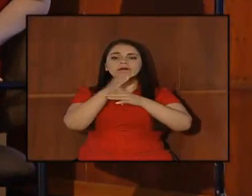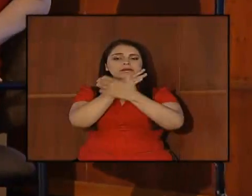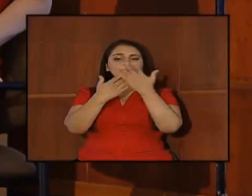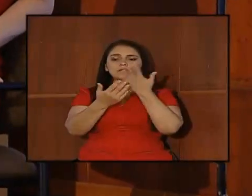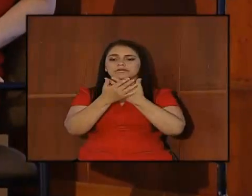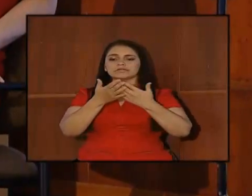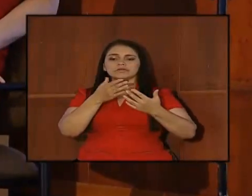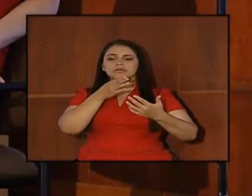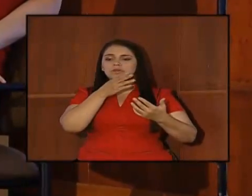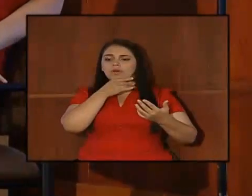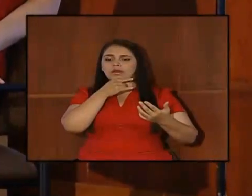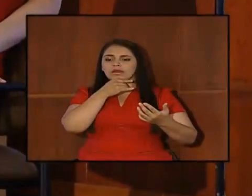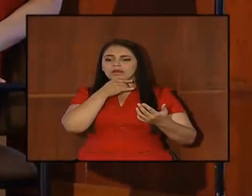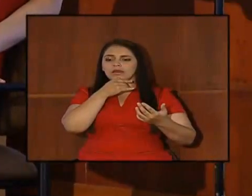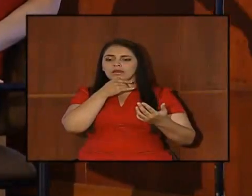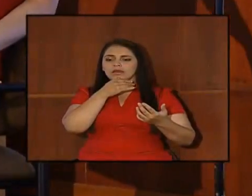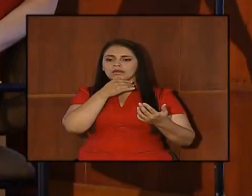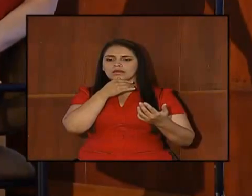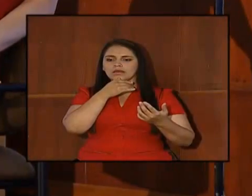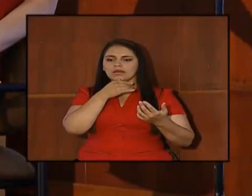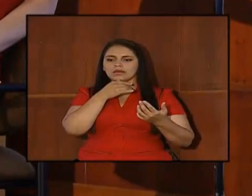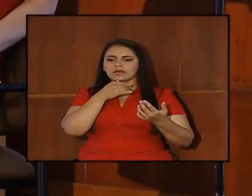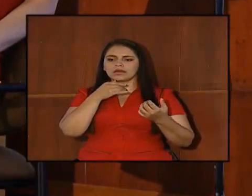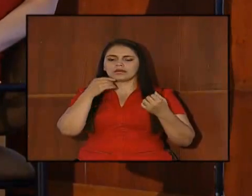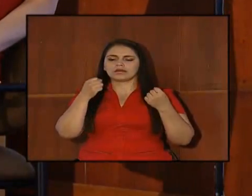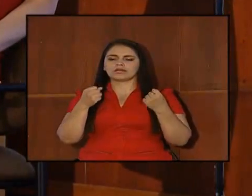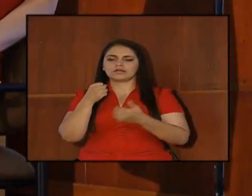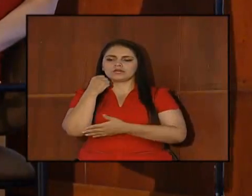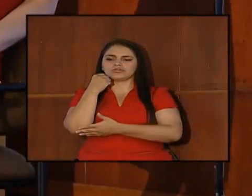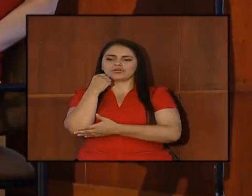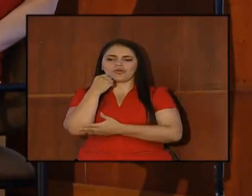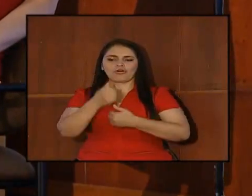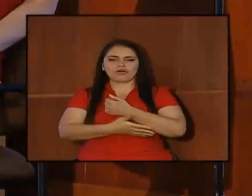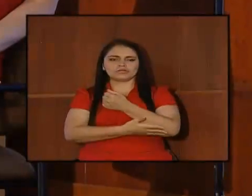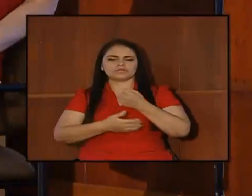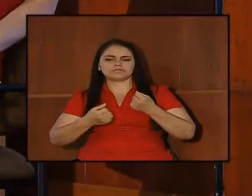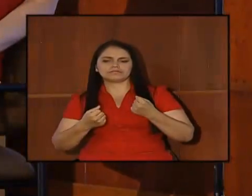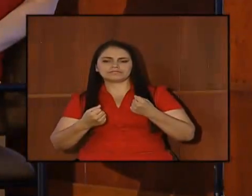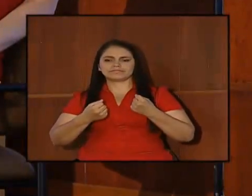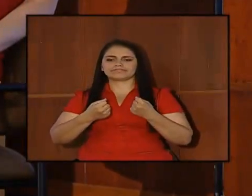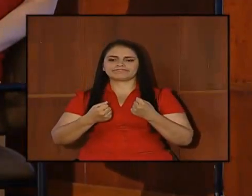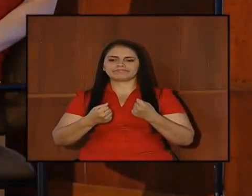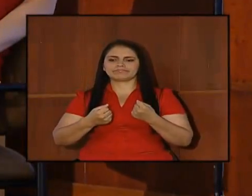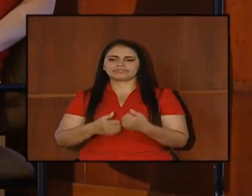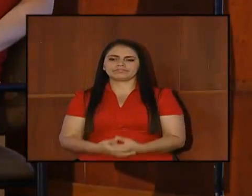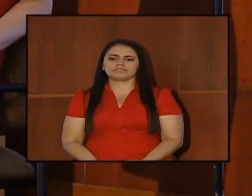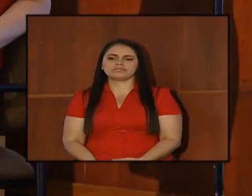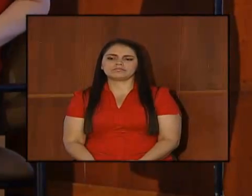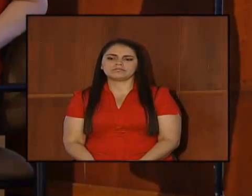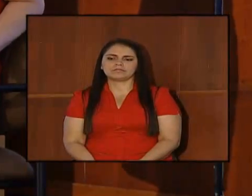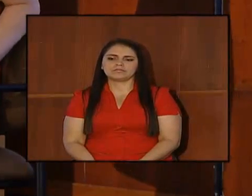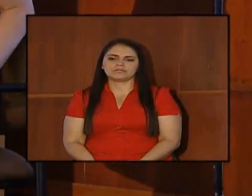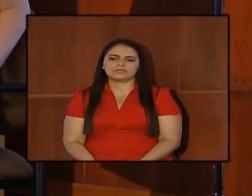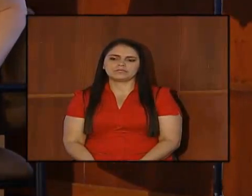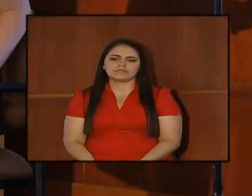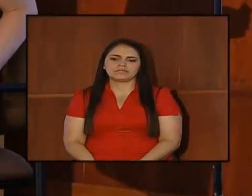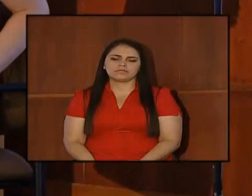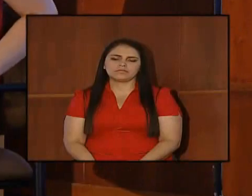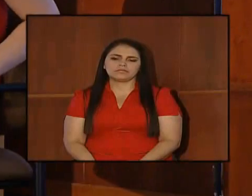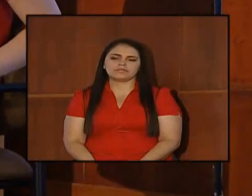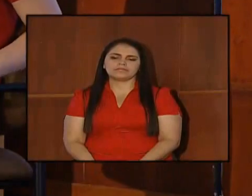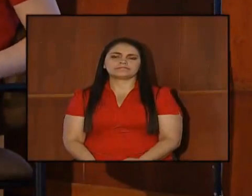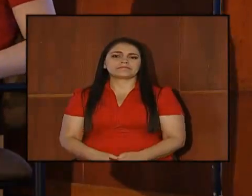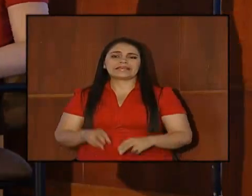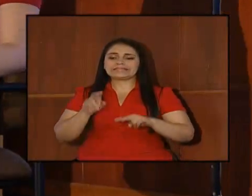que tenga fuerza en los codos, entonces apoyadito en los codos, pues se levantaría. Si su paciente sentado en